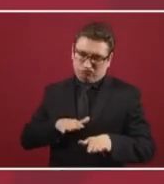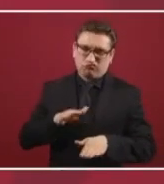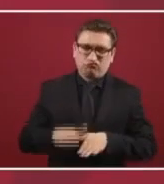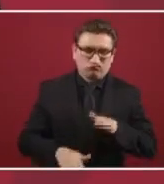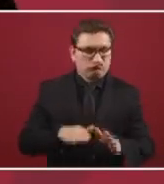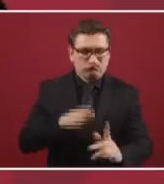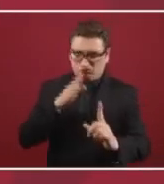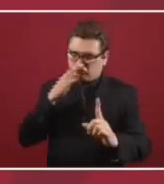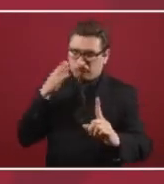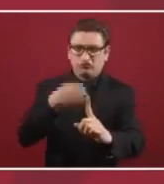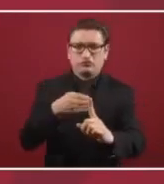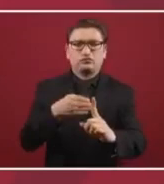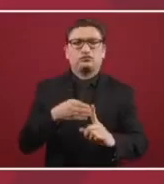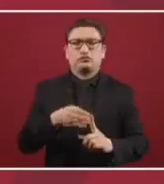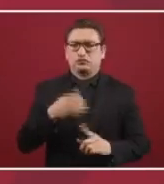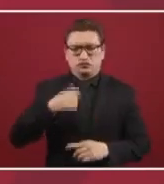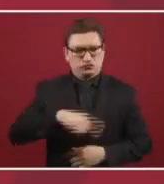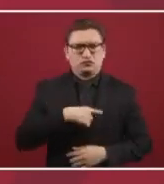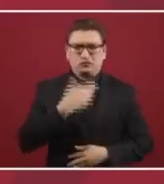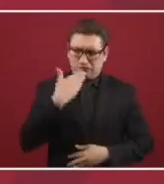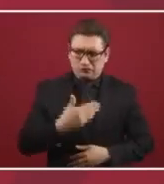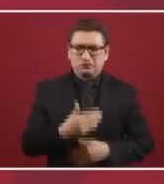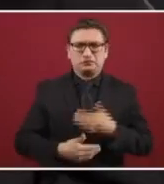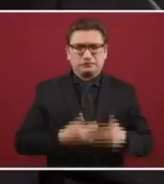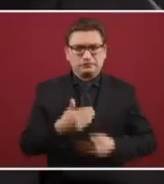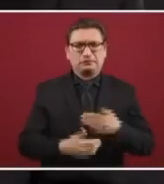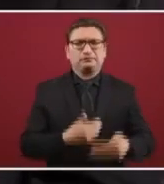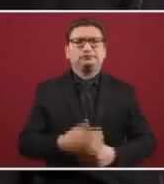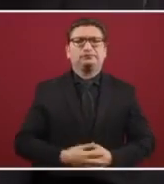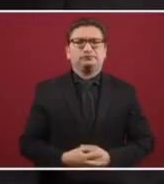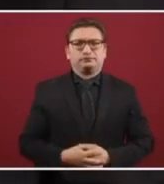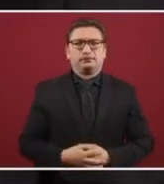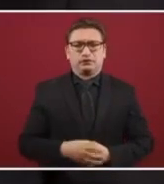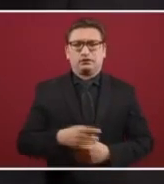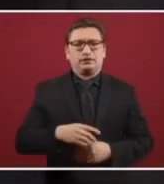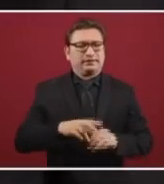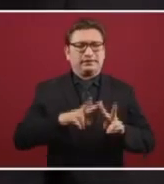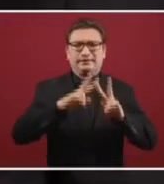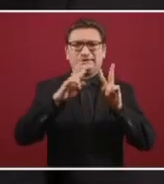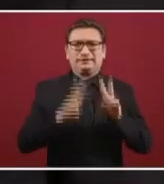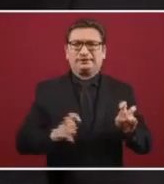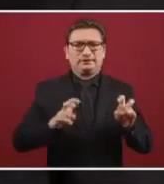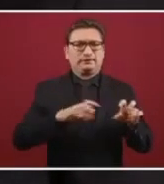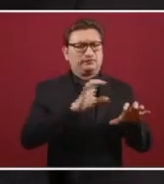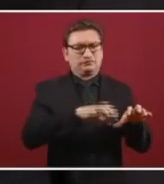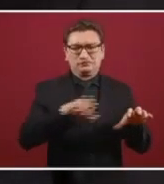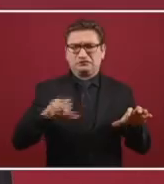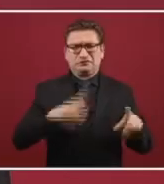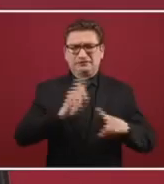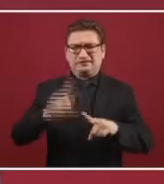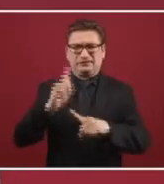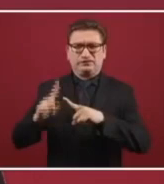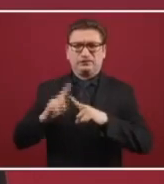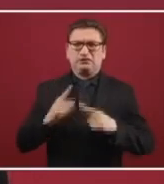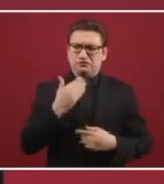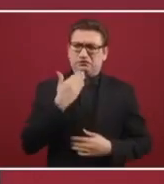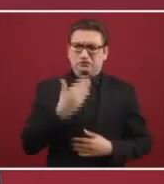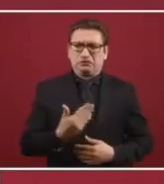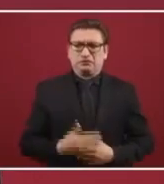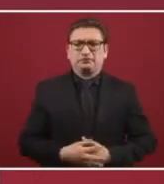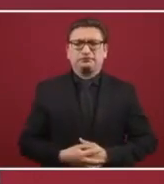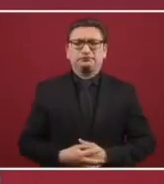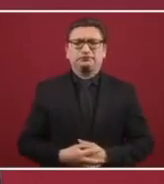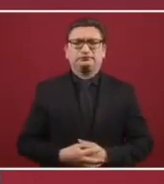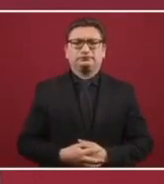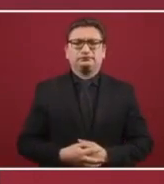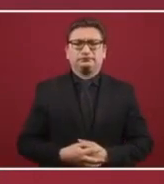Vamos muy bien. El presidente Andrés Manuel López Obrador dijo que el exsecretario de Hacienda y Crédito Público, Carlos Ursúa,